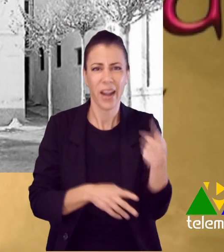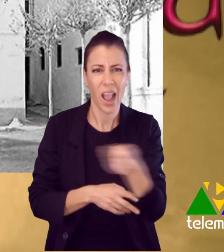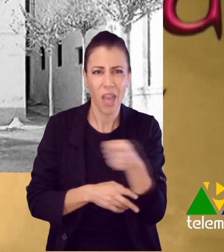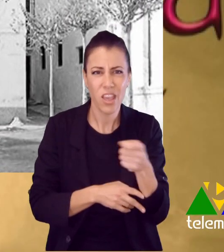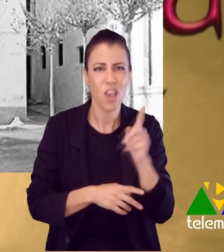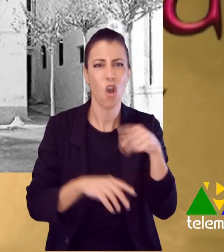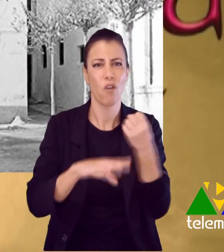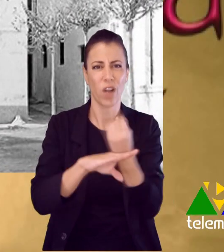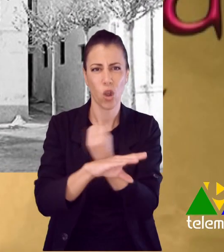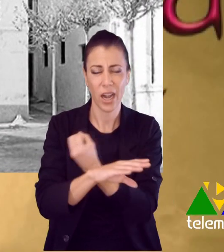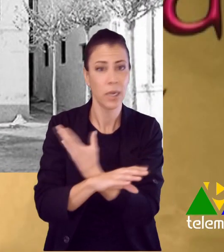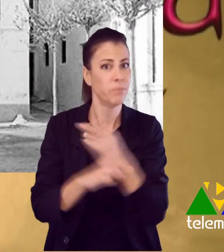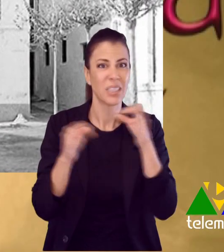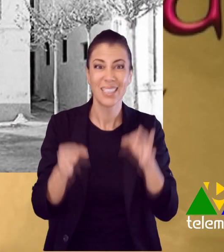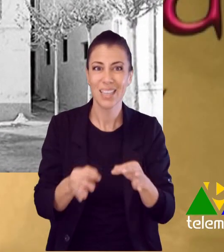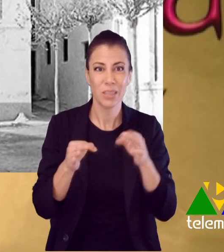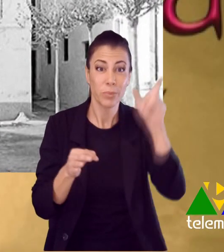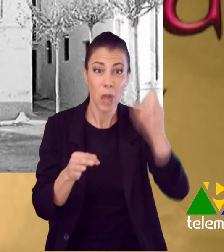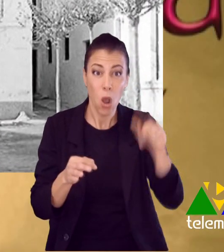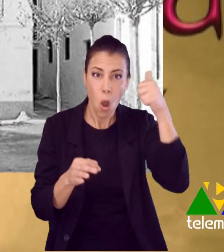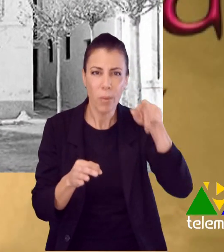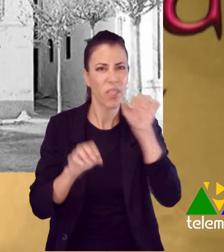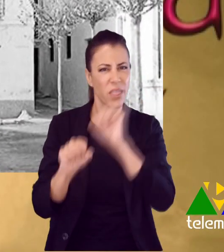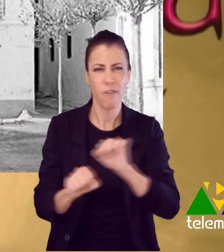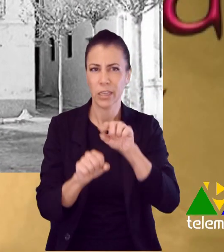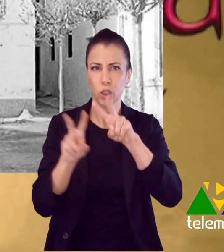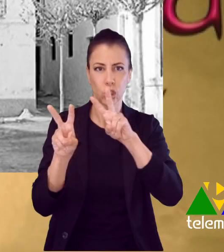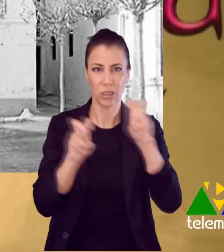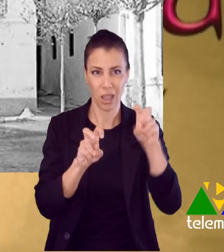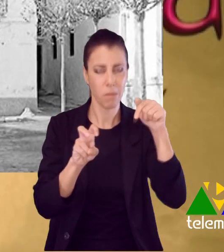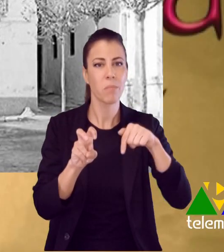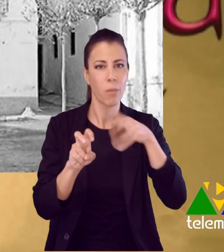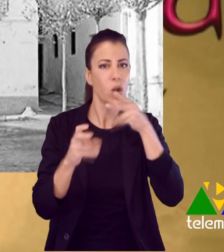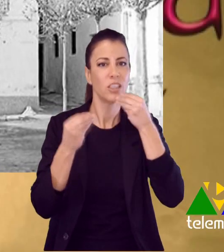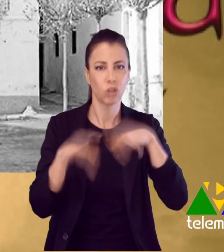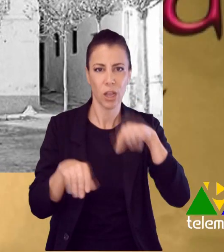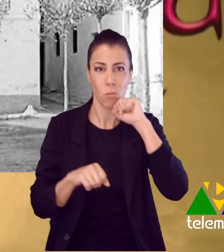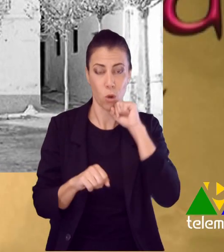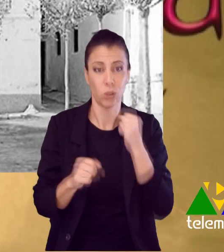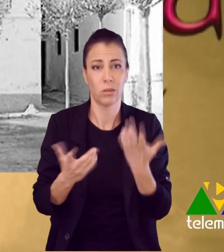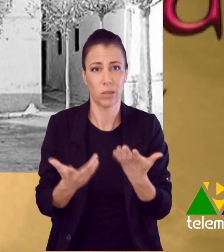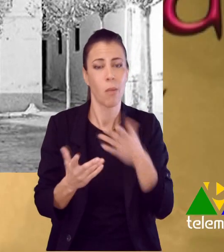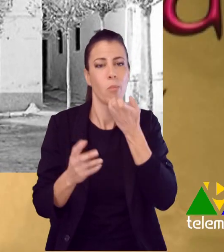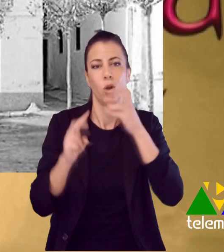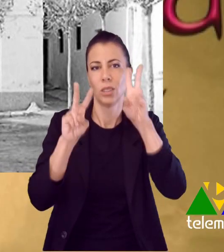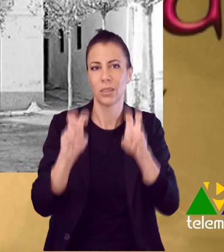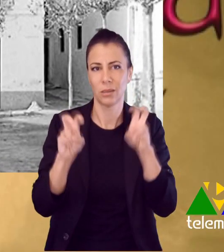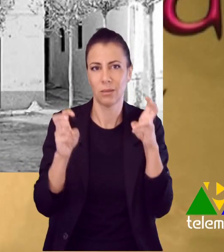tema del ferrocarril, es decir, que ha sido un hombre que siempre defendió esos temas irredentos de la historia de Motril, como es el tema